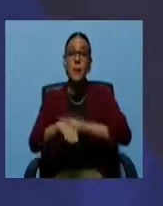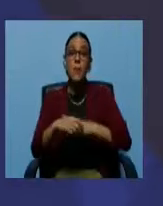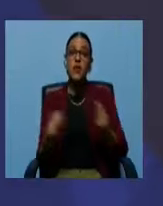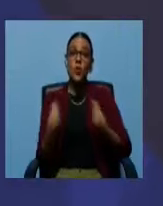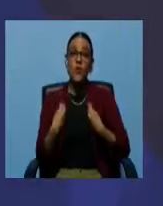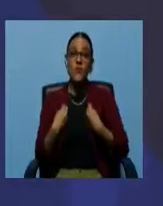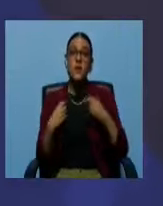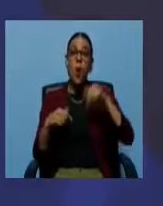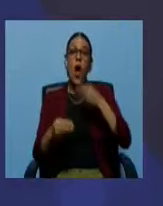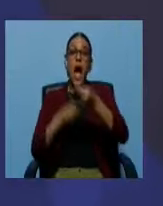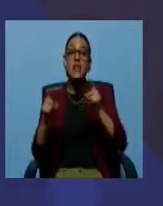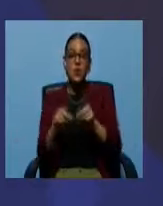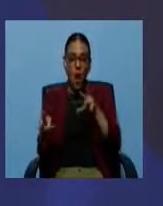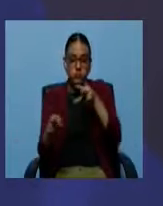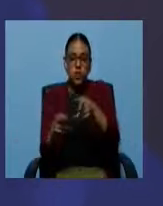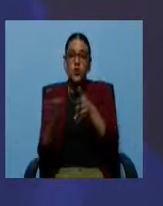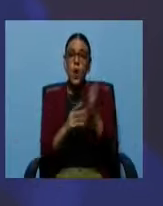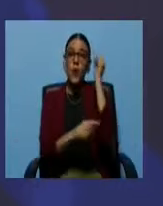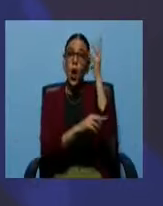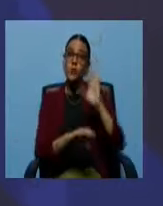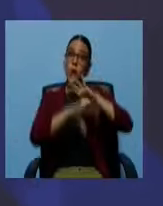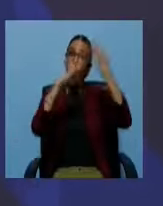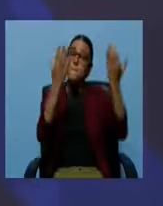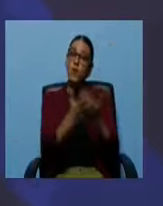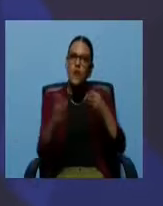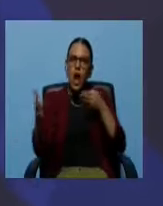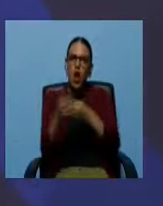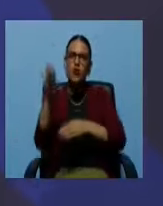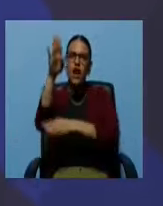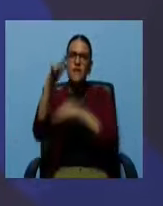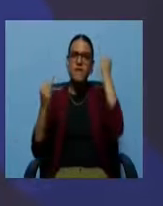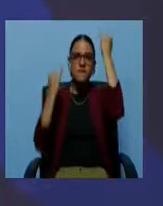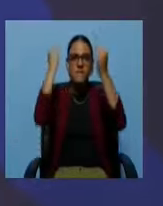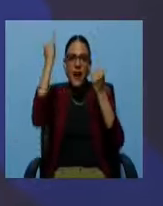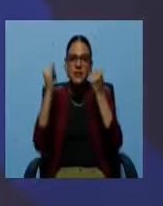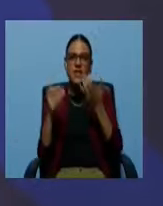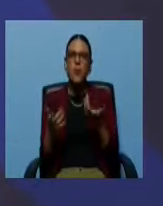en la inauguración del Congreso Mundial contra el Fascismo. ¿Y el epicentro cuál es? Caracas.